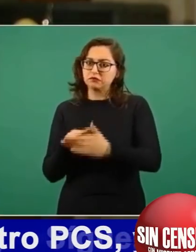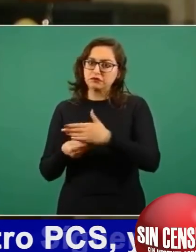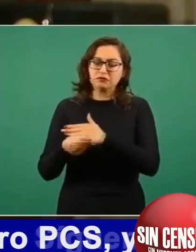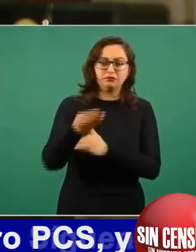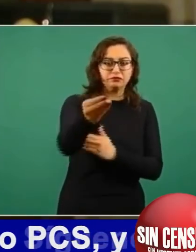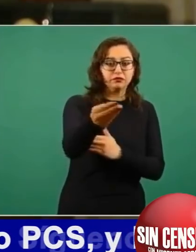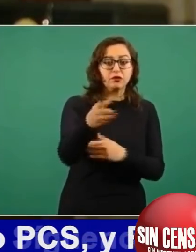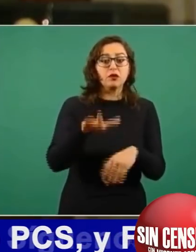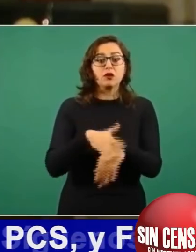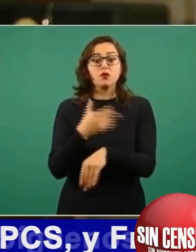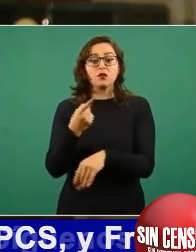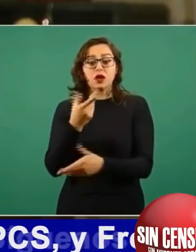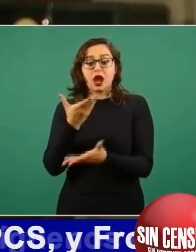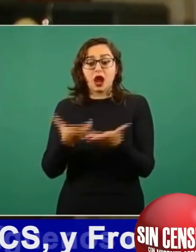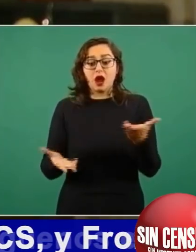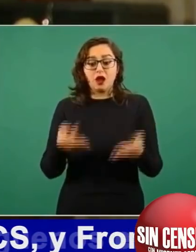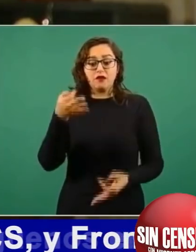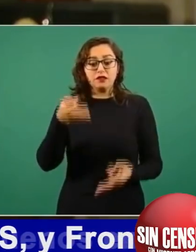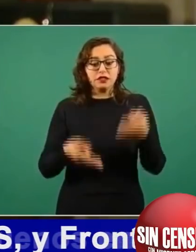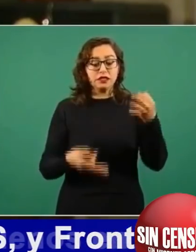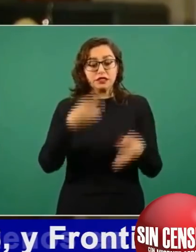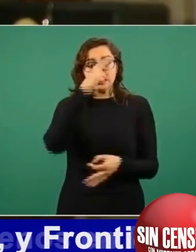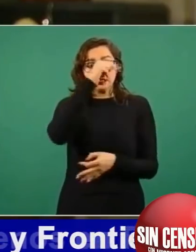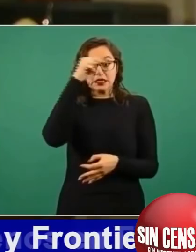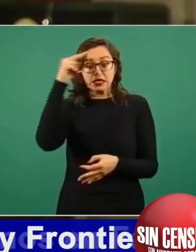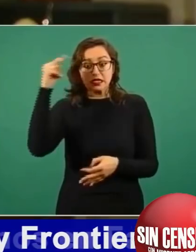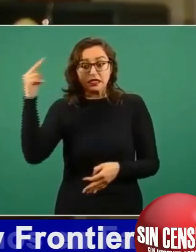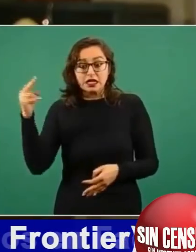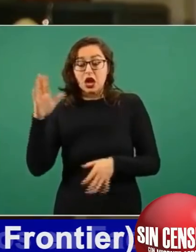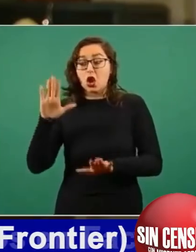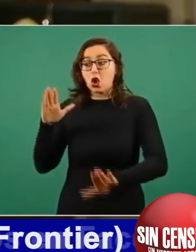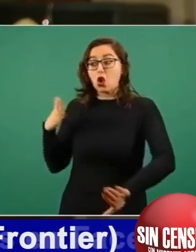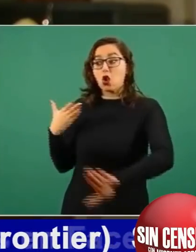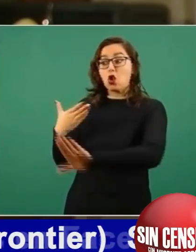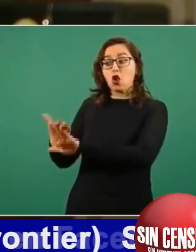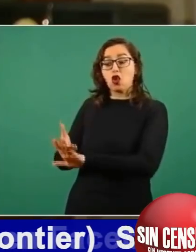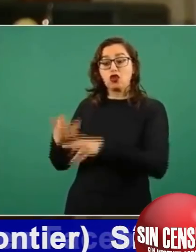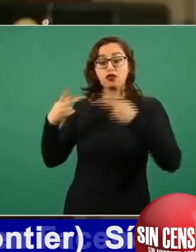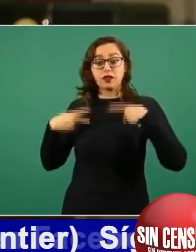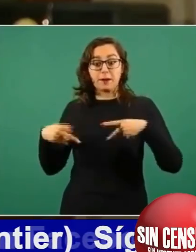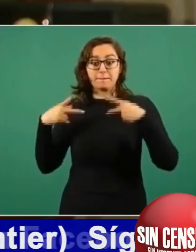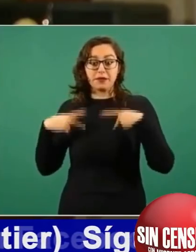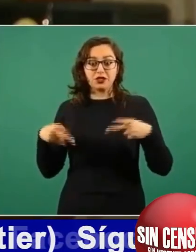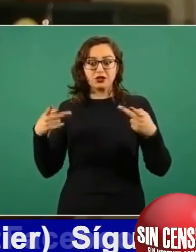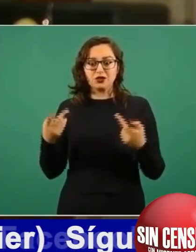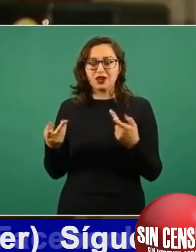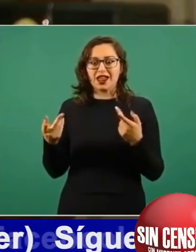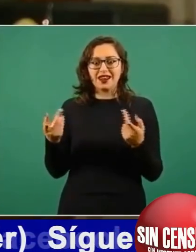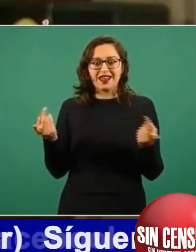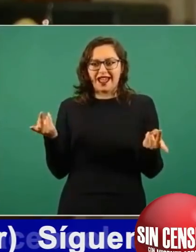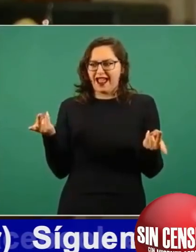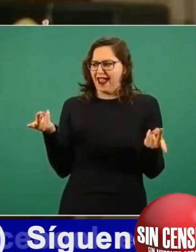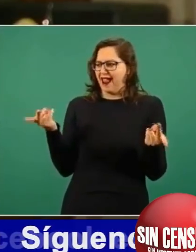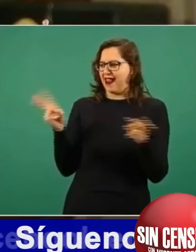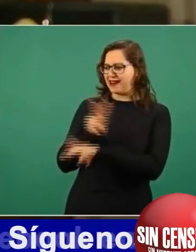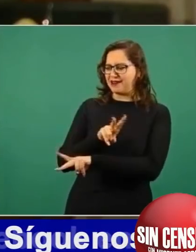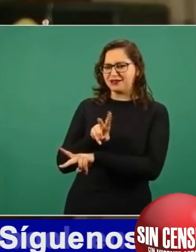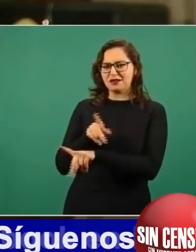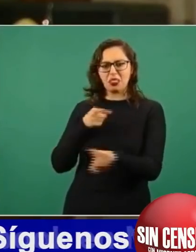Nayarit ahora está acusando a los que están acusando al fiscal de ser los secuestradores y de ser los